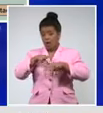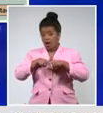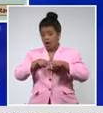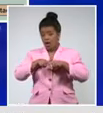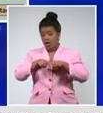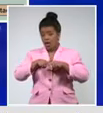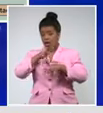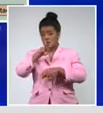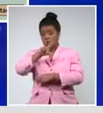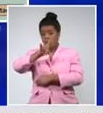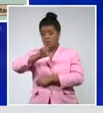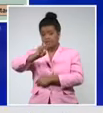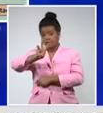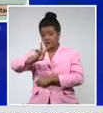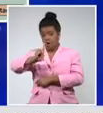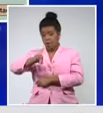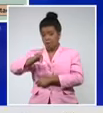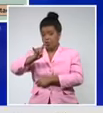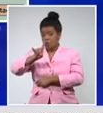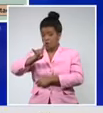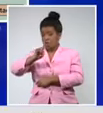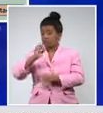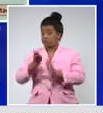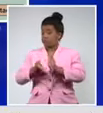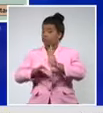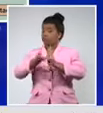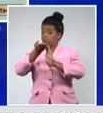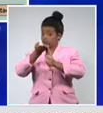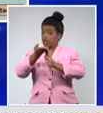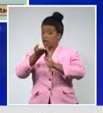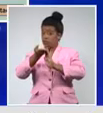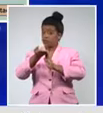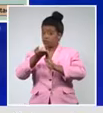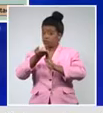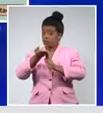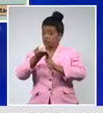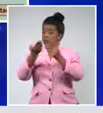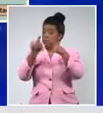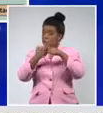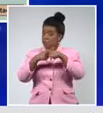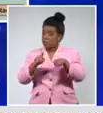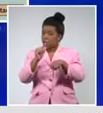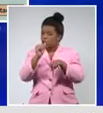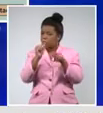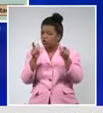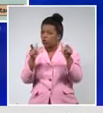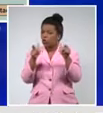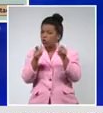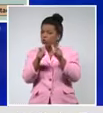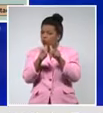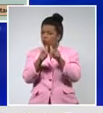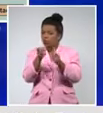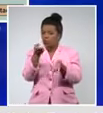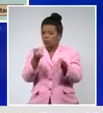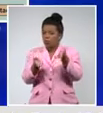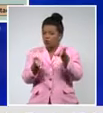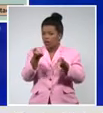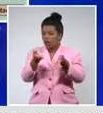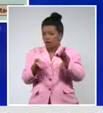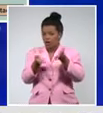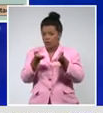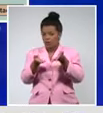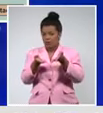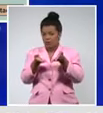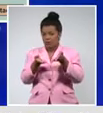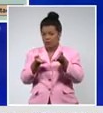293,9, alto. Es la más alta de Cuba, pero indiscutiblemente disminuye con respecto al día